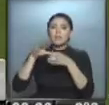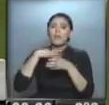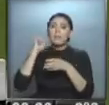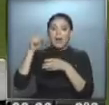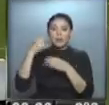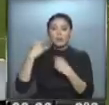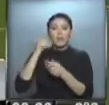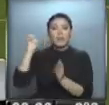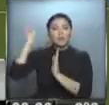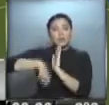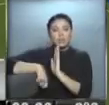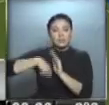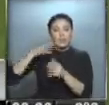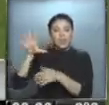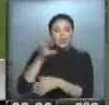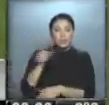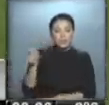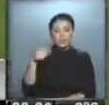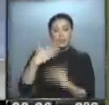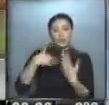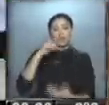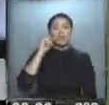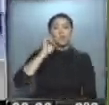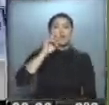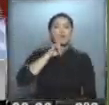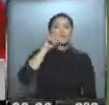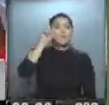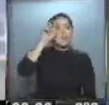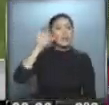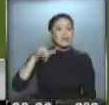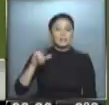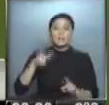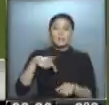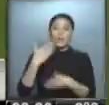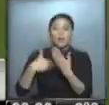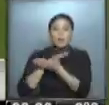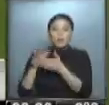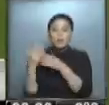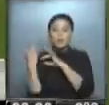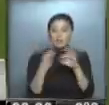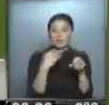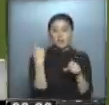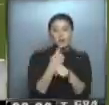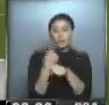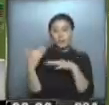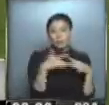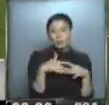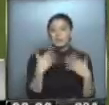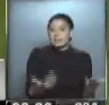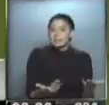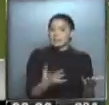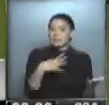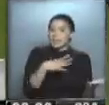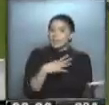tener a Teófilo Gutiérrez. Esto tiene que ver también con la evaluación de que no llegaron los jugadores y los resultados empiezan a no